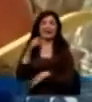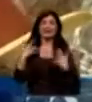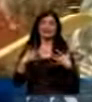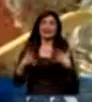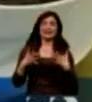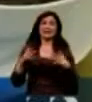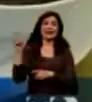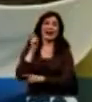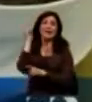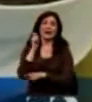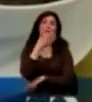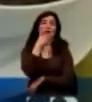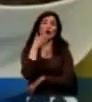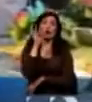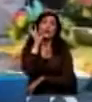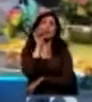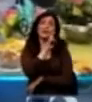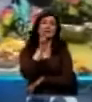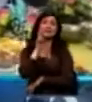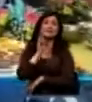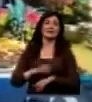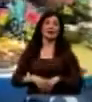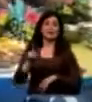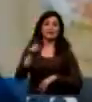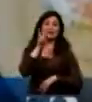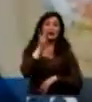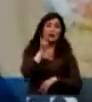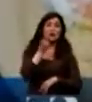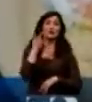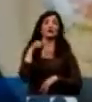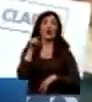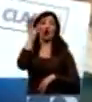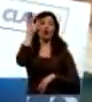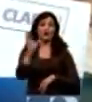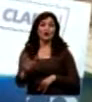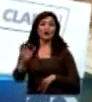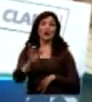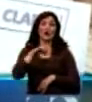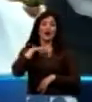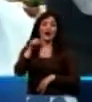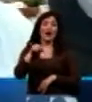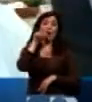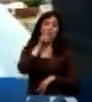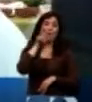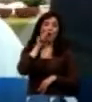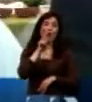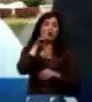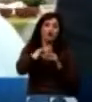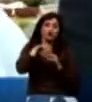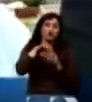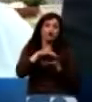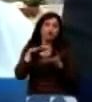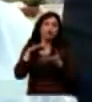convertirse en la mejor hueca de los mercados. Aquí ofertan desde desayunos costeños hasta pollo relleno. Lo que nosotros